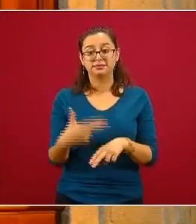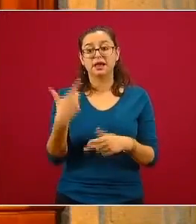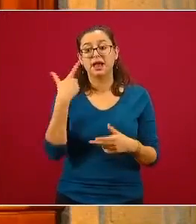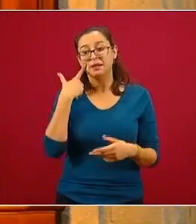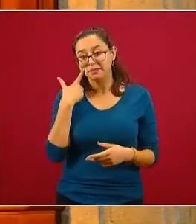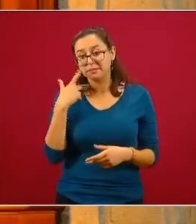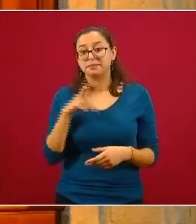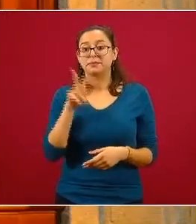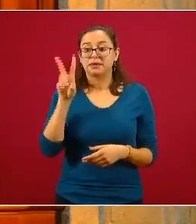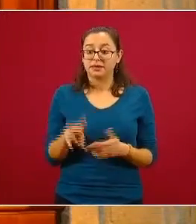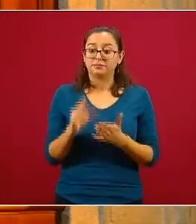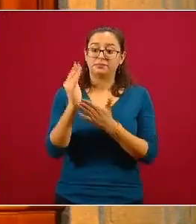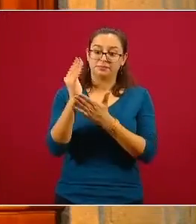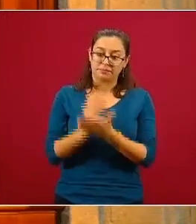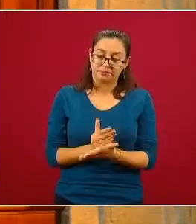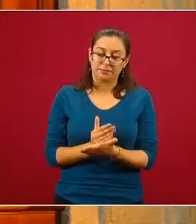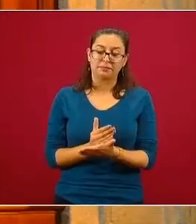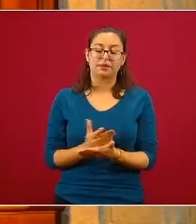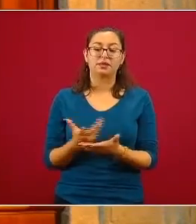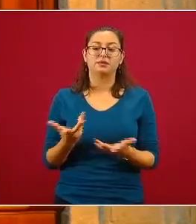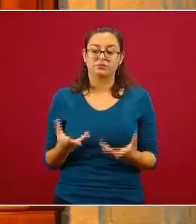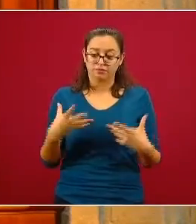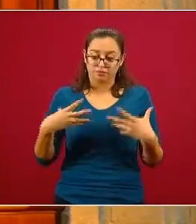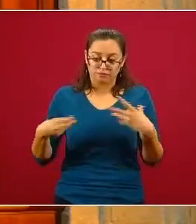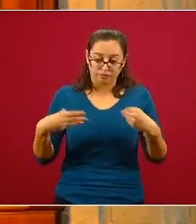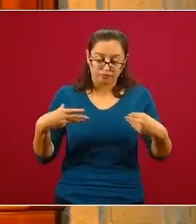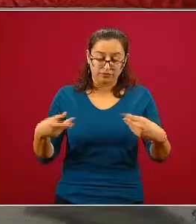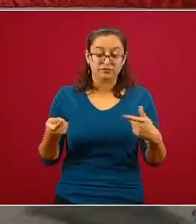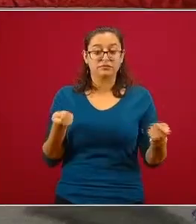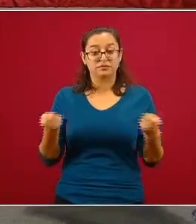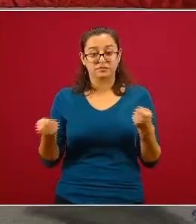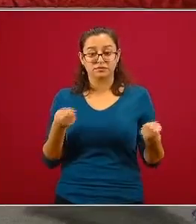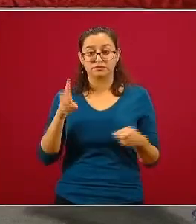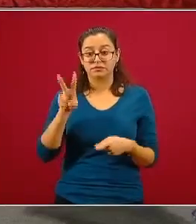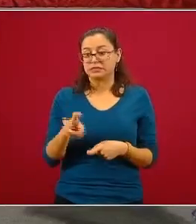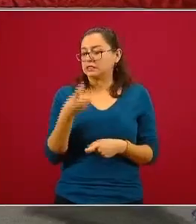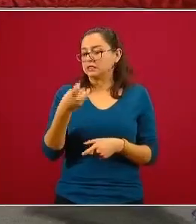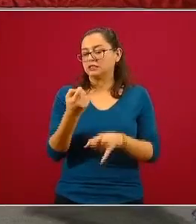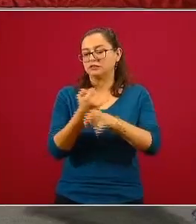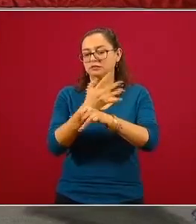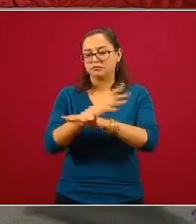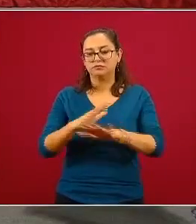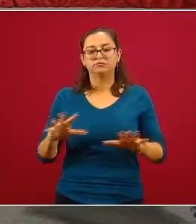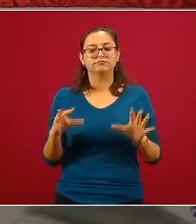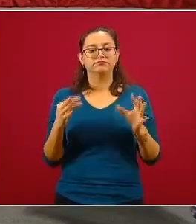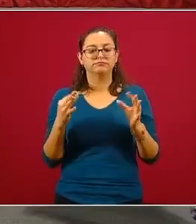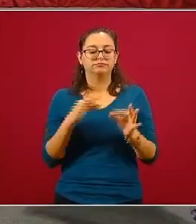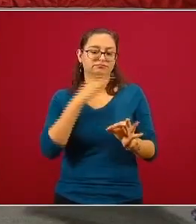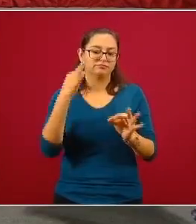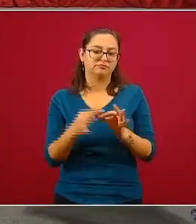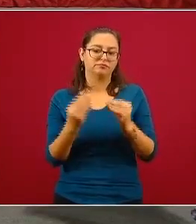de que la epidemia se esté controlando en este estado. Sería la actualización para esta noche. Muchas gracias.